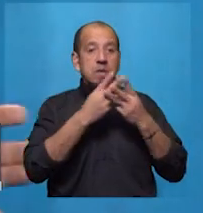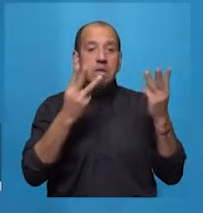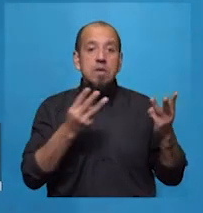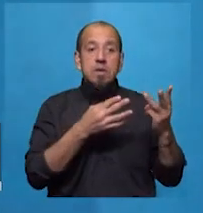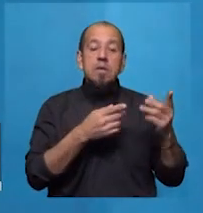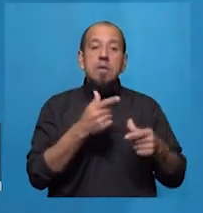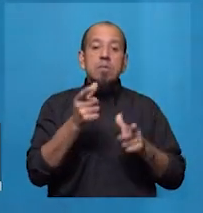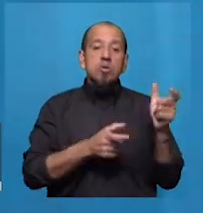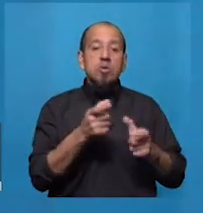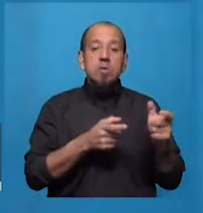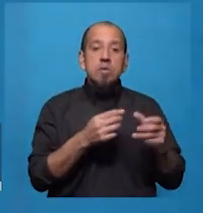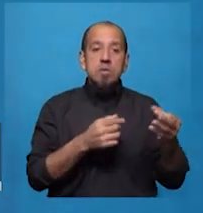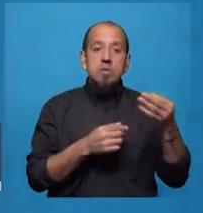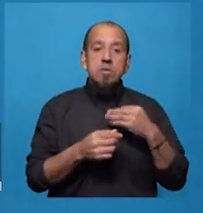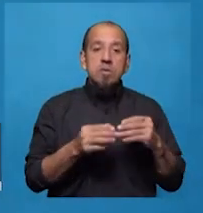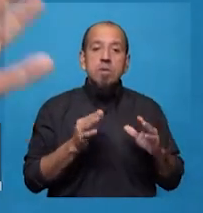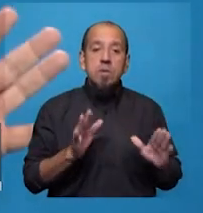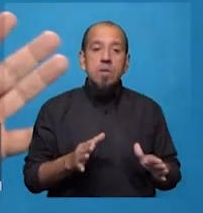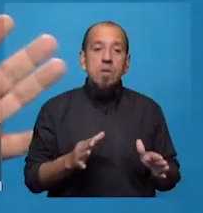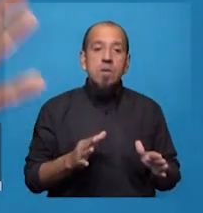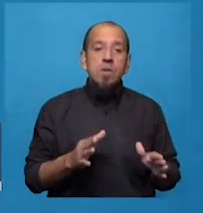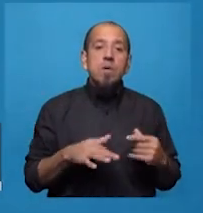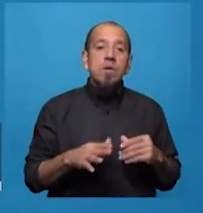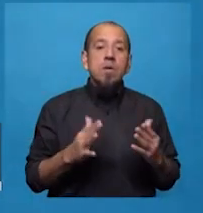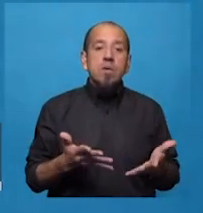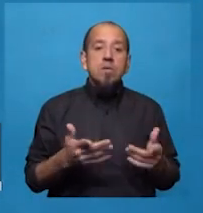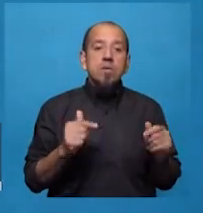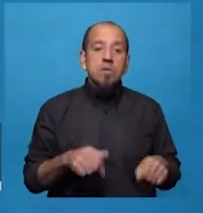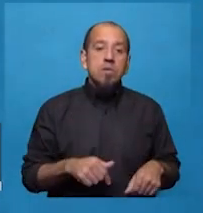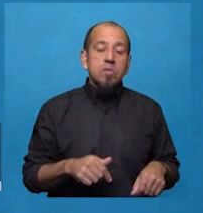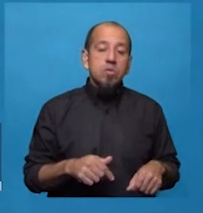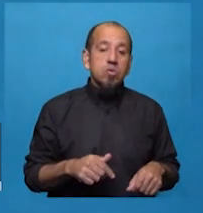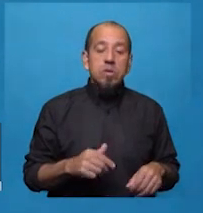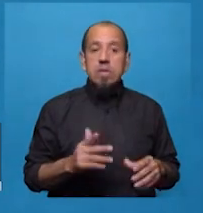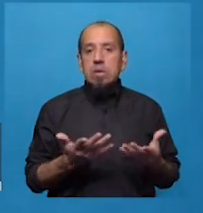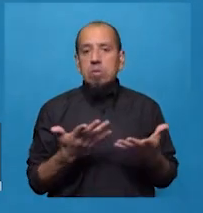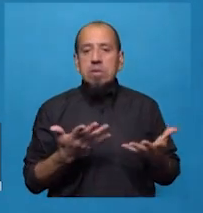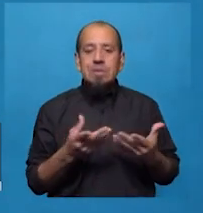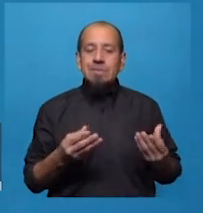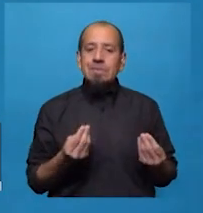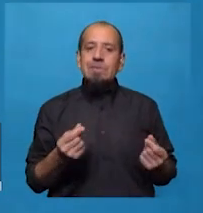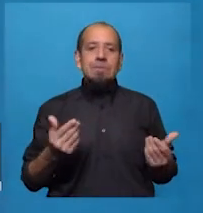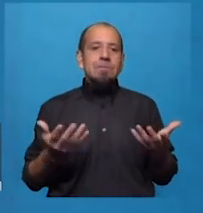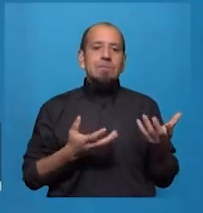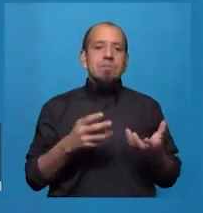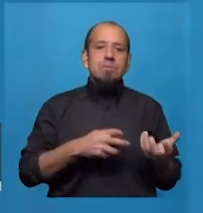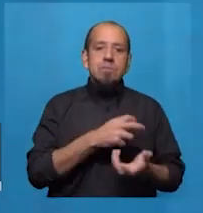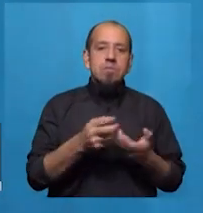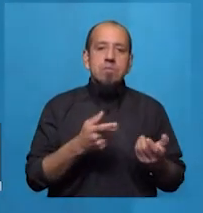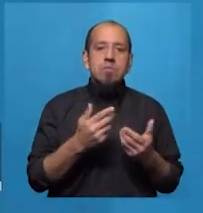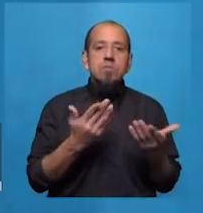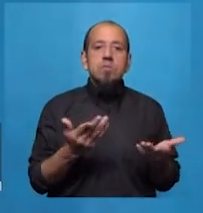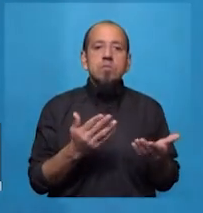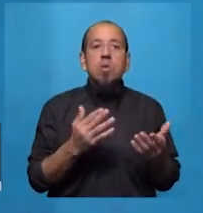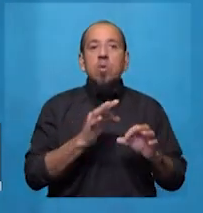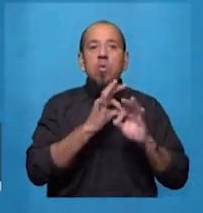y te está demandando Mira yo antes me sentí inseguro Pero hoy me siento peor digamos entonces me quiero que me resuelvan esto hoy o